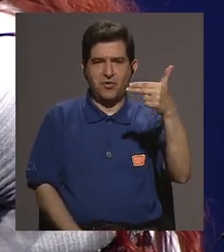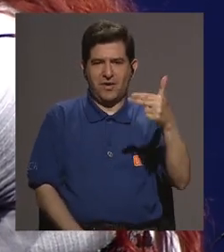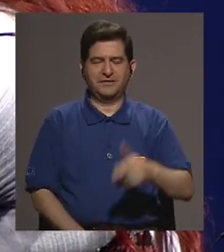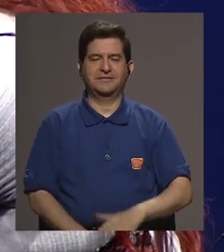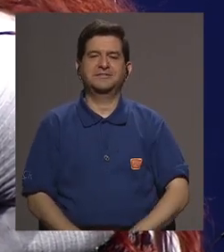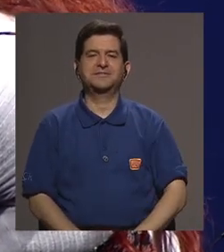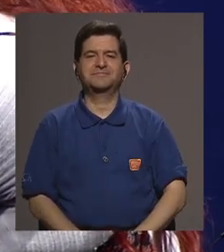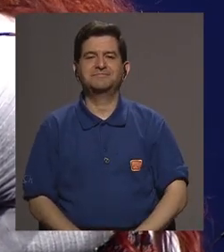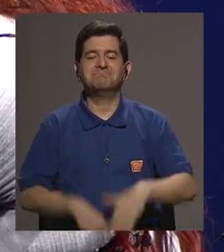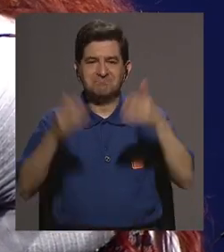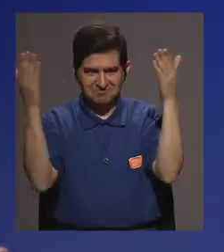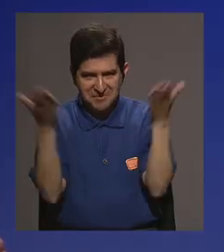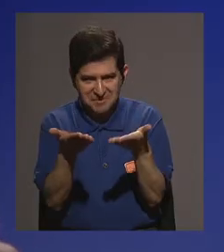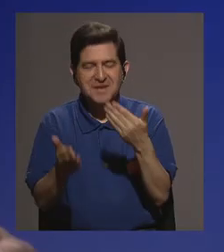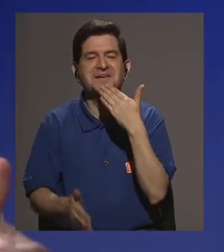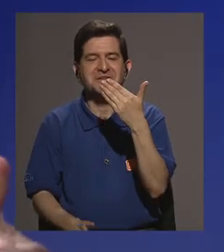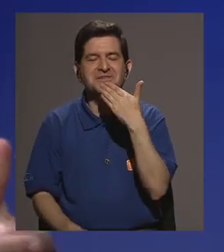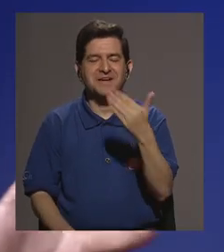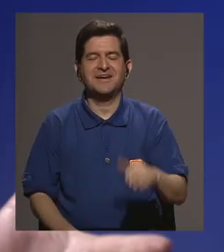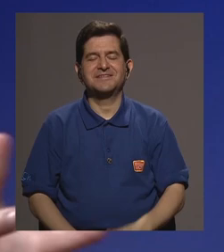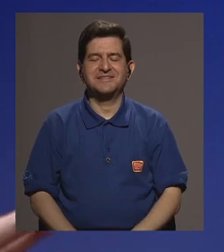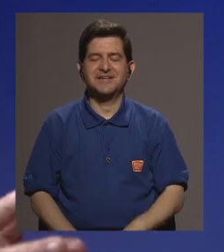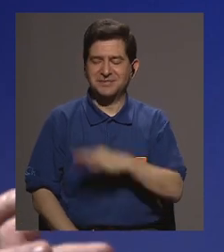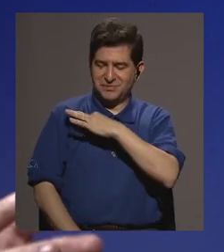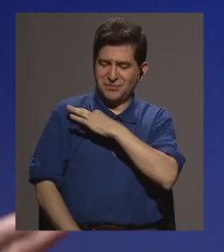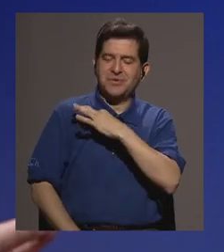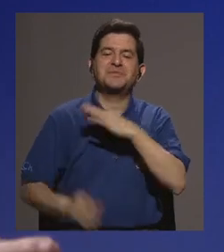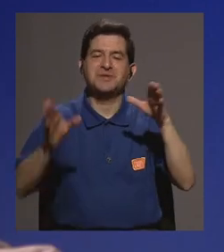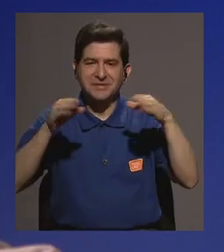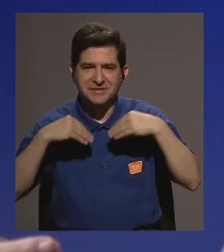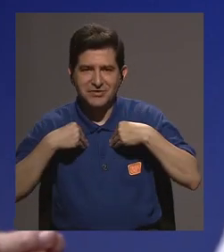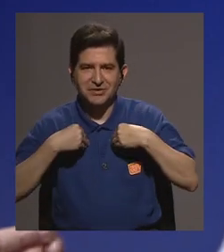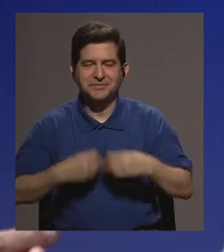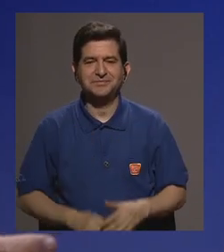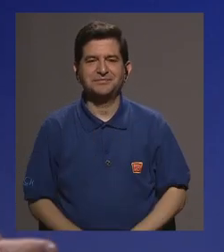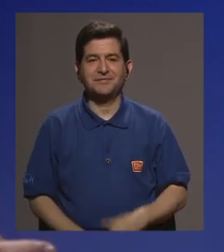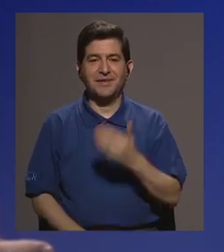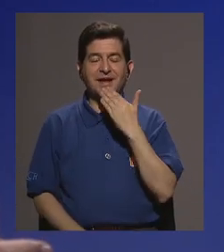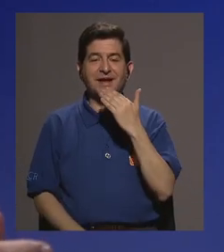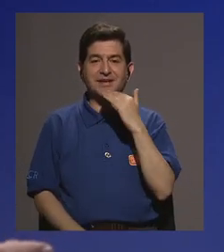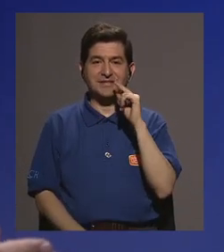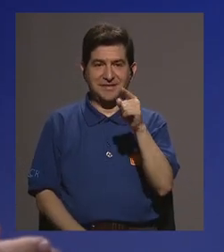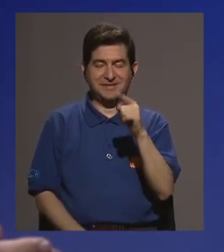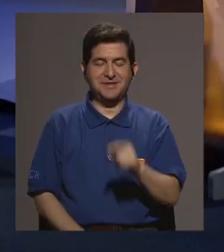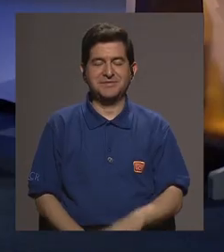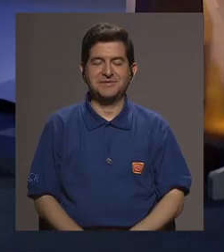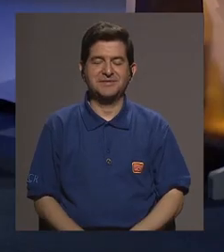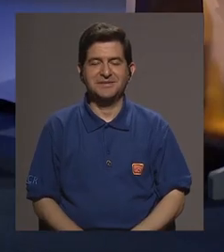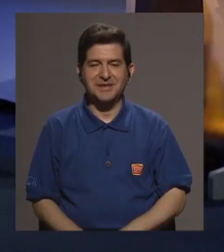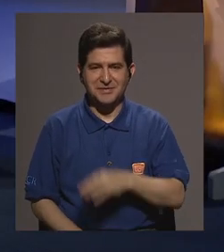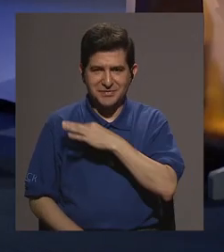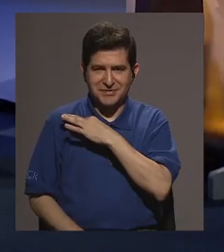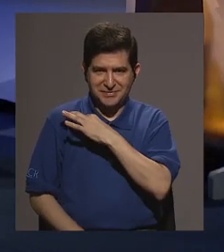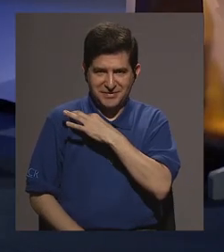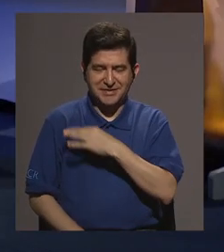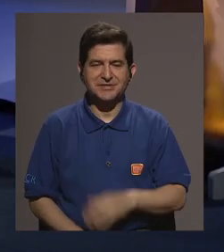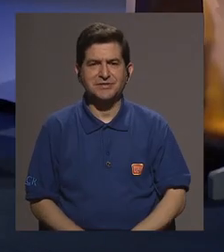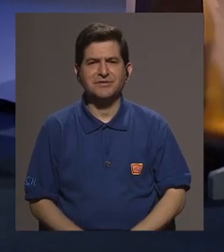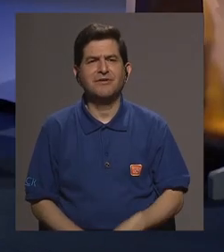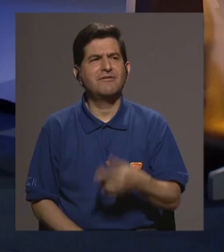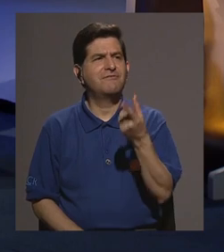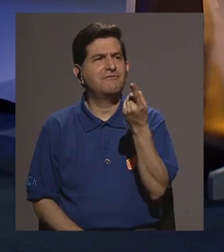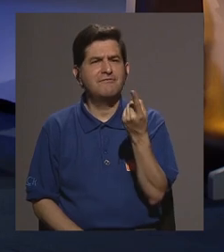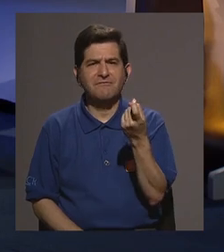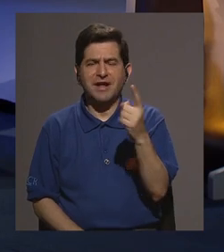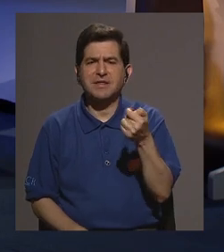con andrés bienvenido y gracias por aceptar aceptar la invitación gracias a la invitación